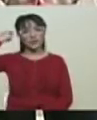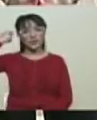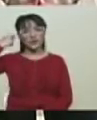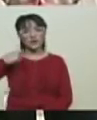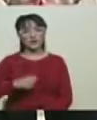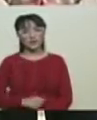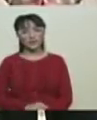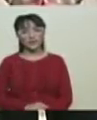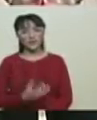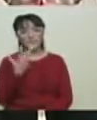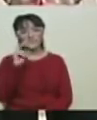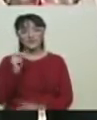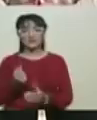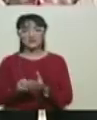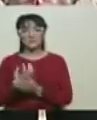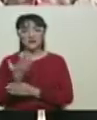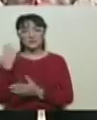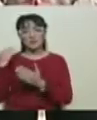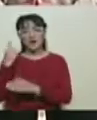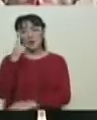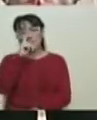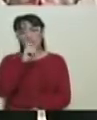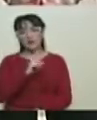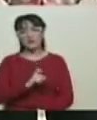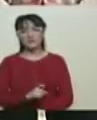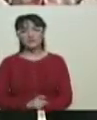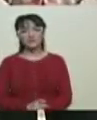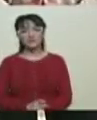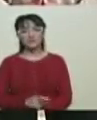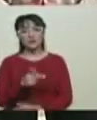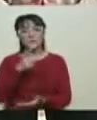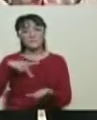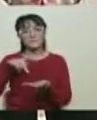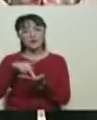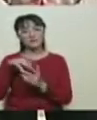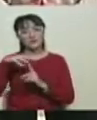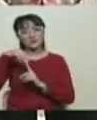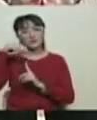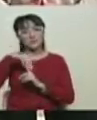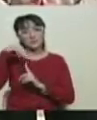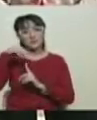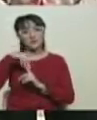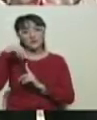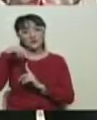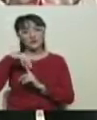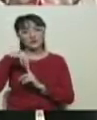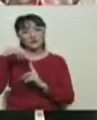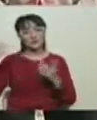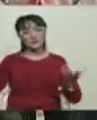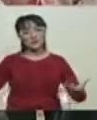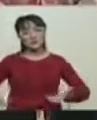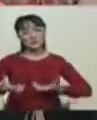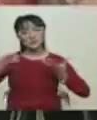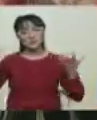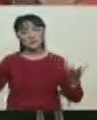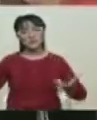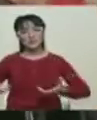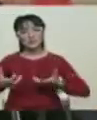El 20 de mayo de hace un año, en la Plaza Altamira, fue quemado vivo,